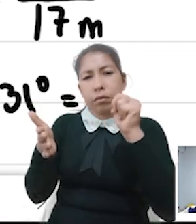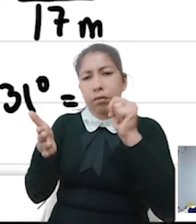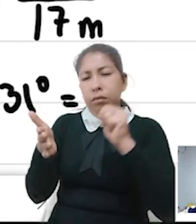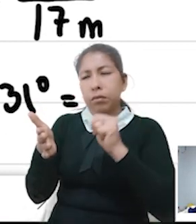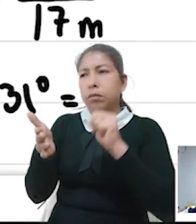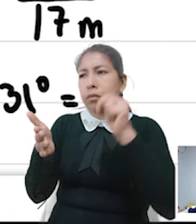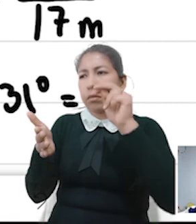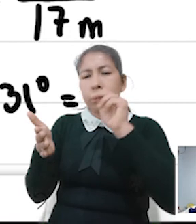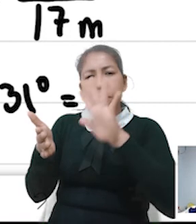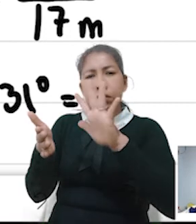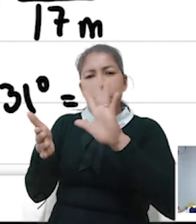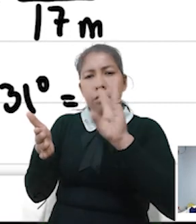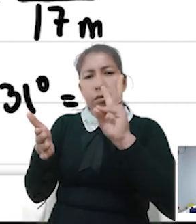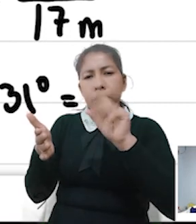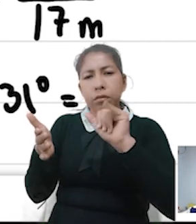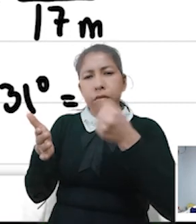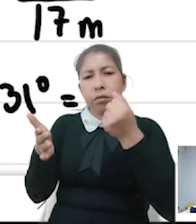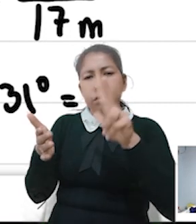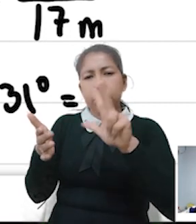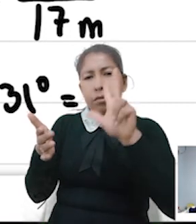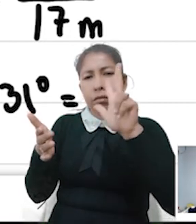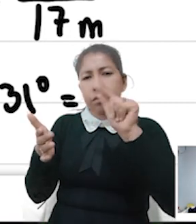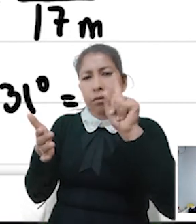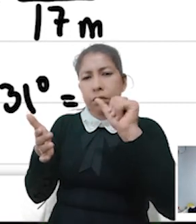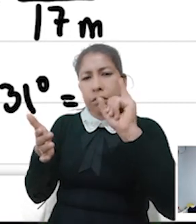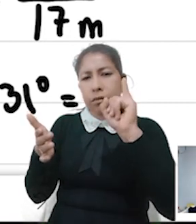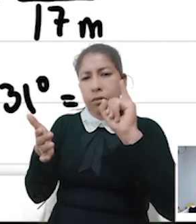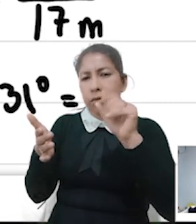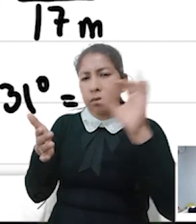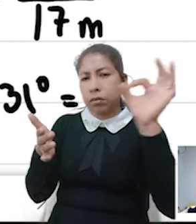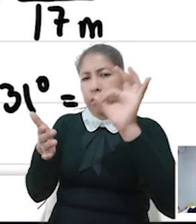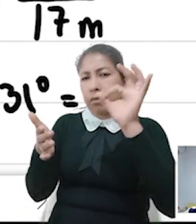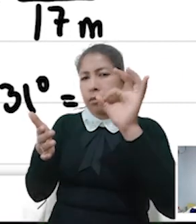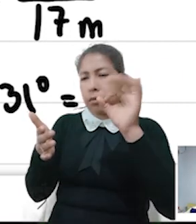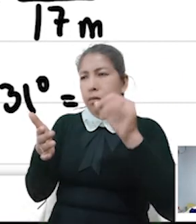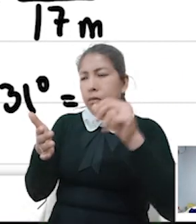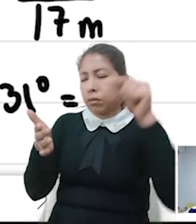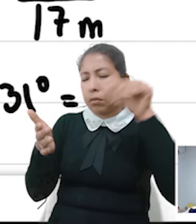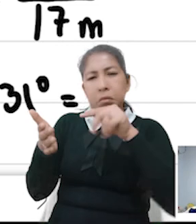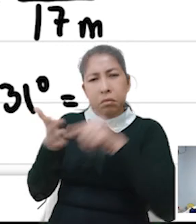56,31 grados. Voy a presionar igual y obtengo la medida de este segmento,